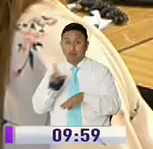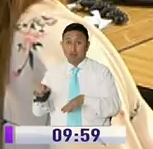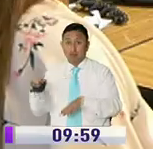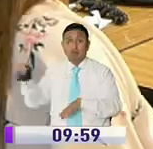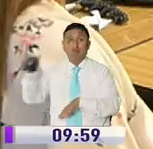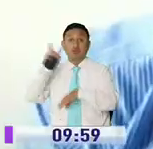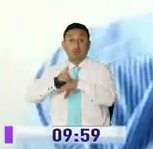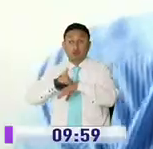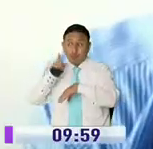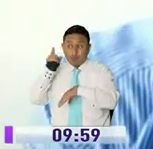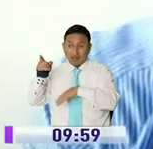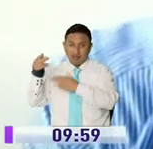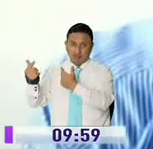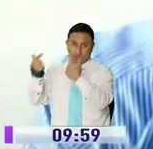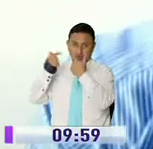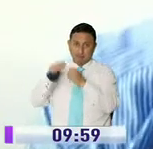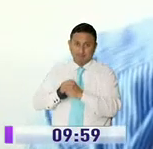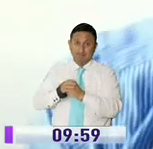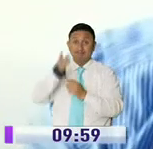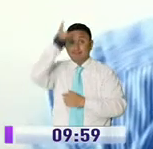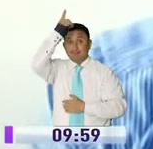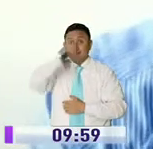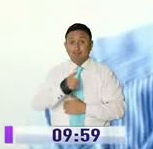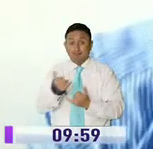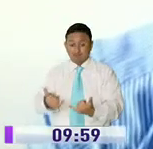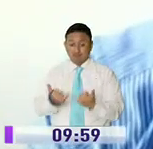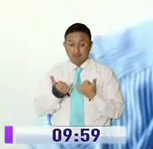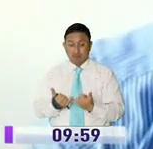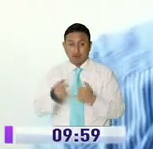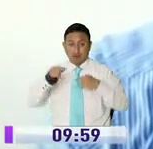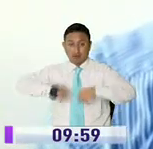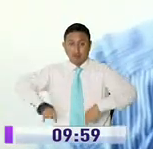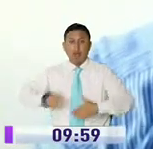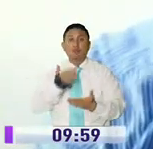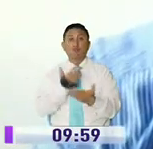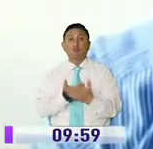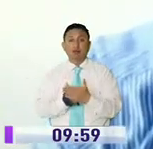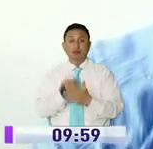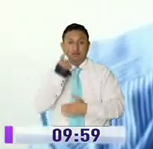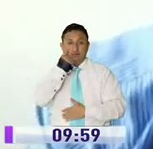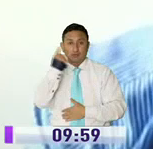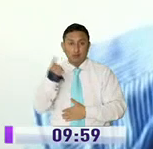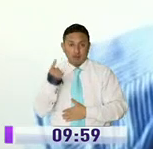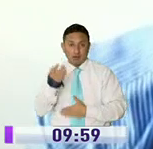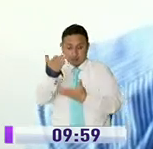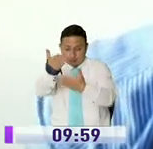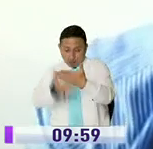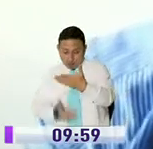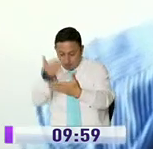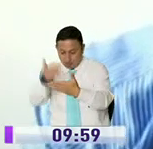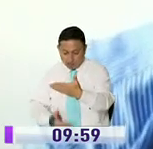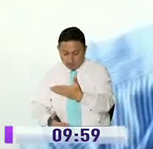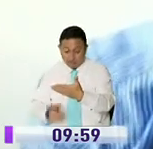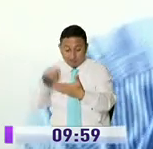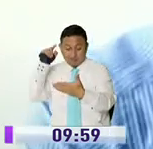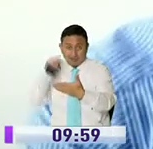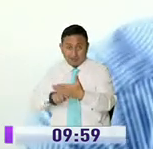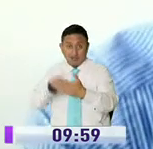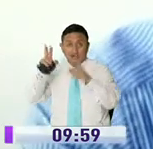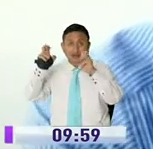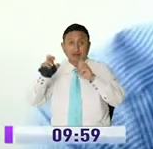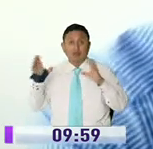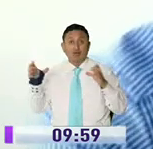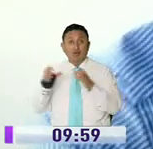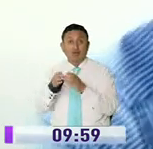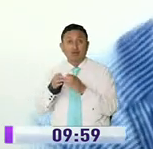de un experto. La toma de decisiones está siendo todo basado en evidencia, tiene que ser basado en evidencia y en eso entran los